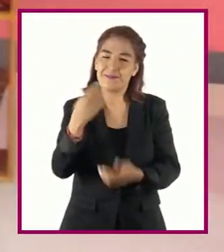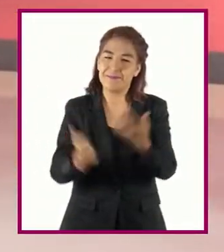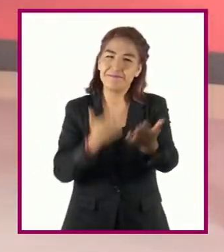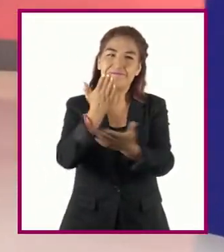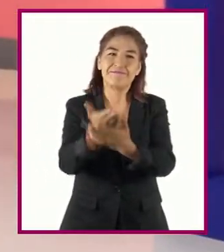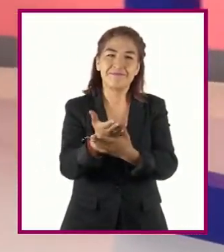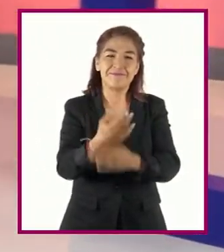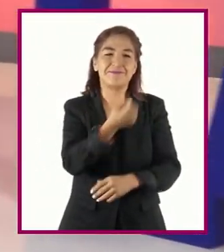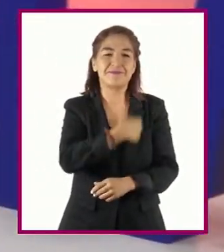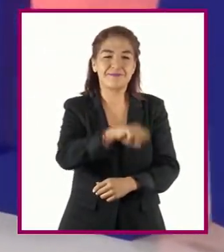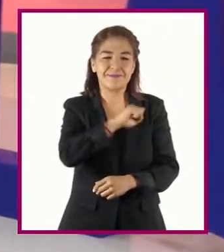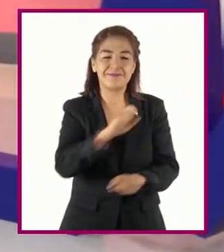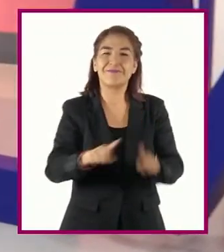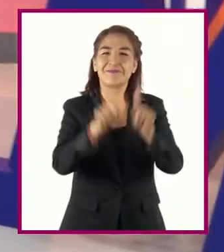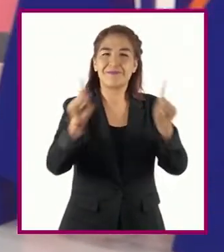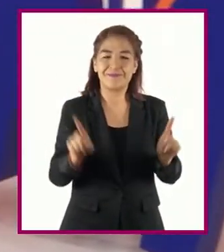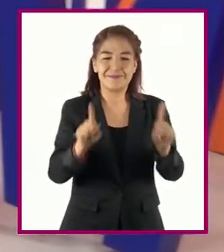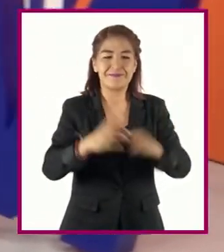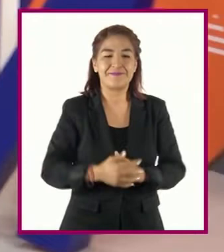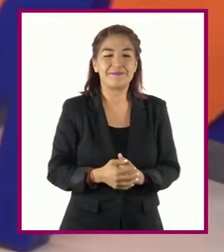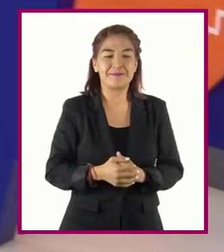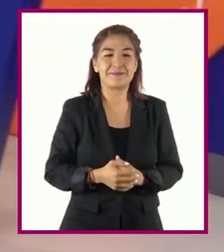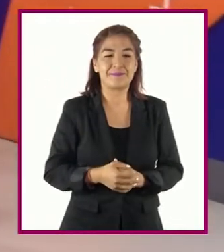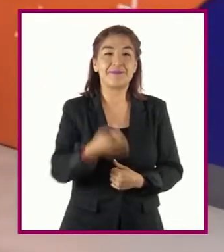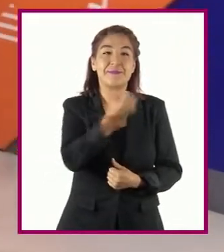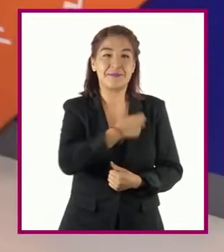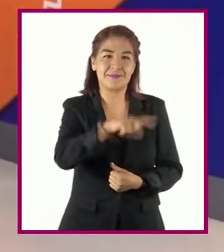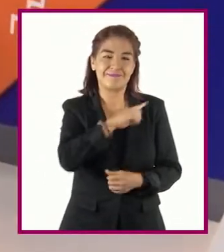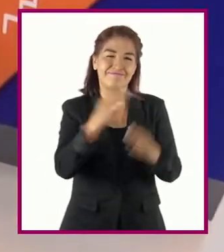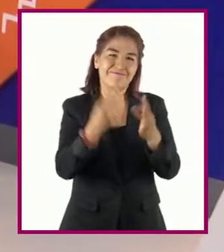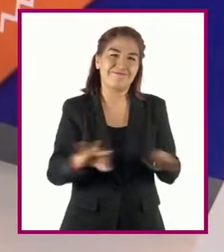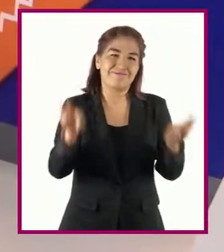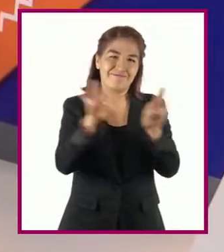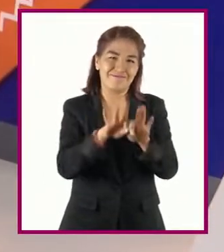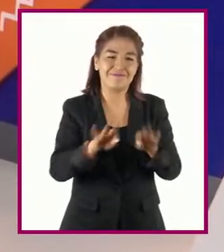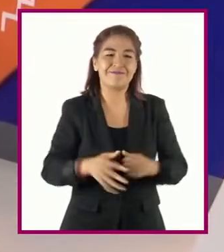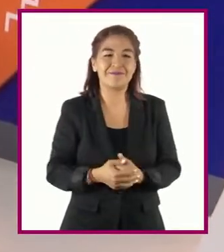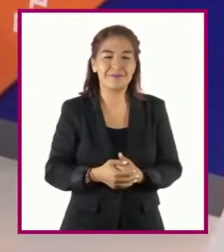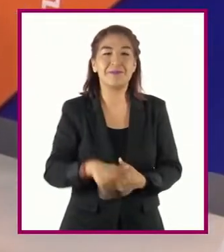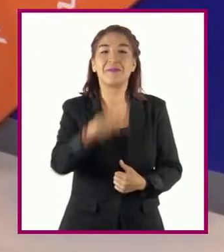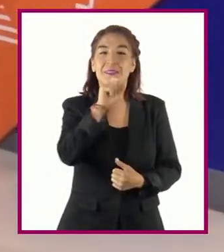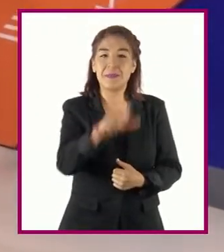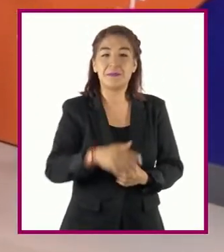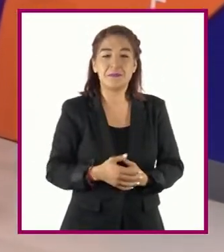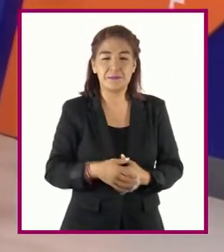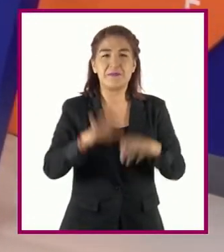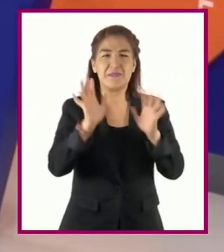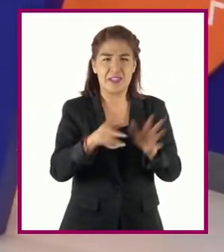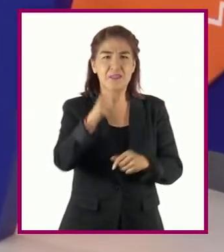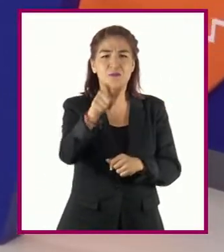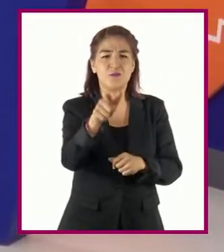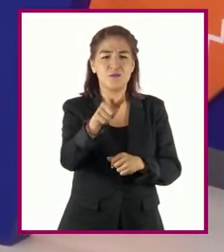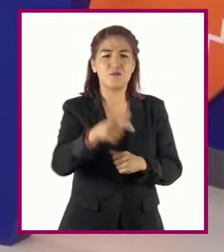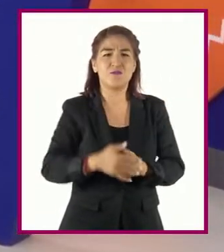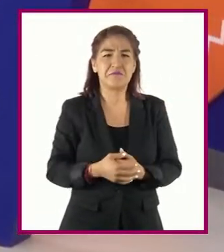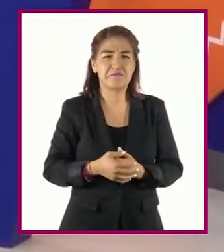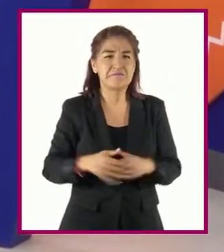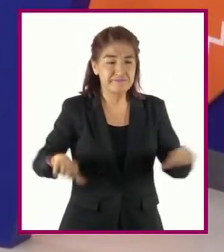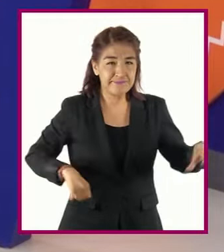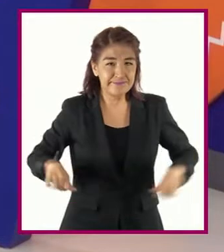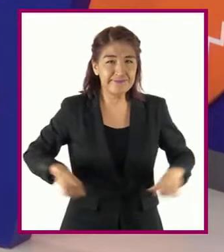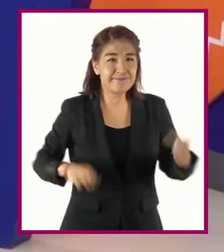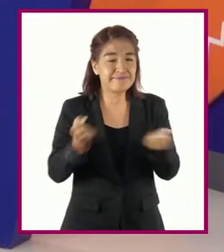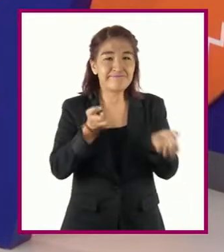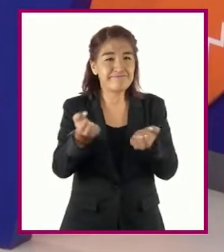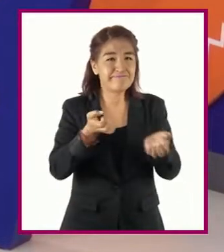guardar y pedir la sana distancia. La salud es lo primero. Además, ¿ya hicieron algo de